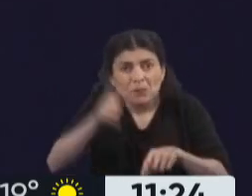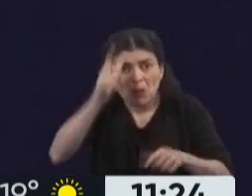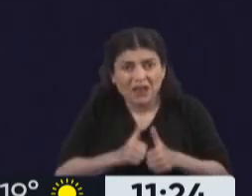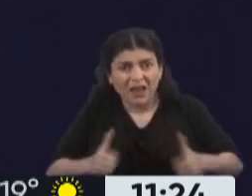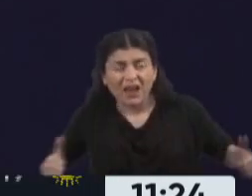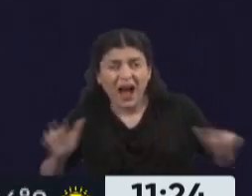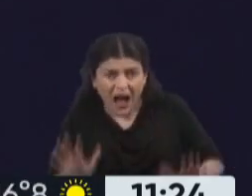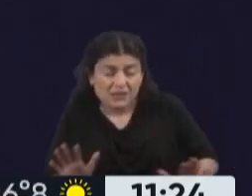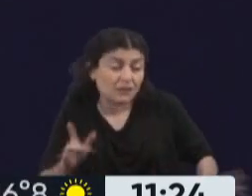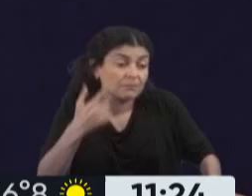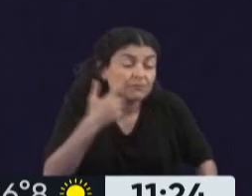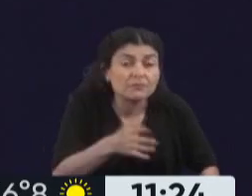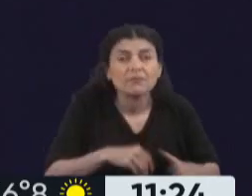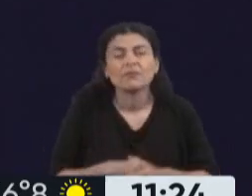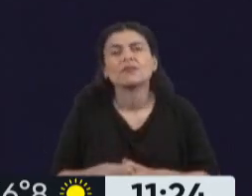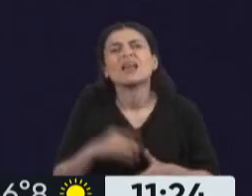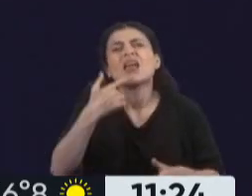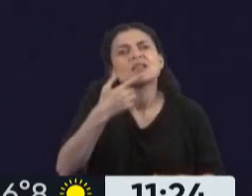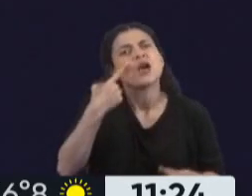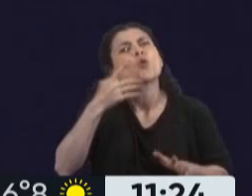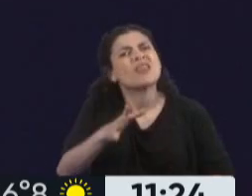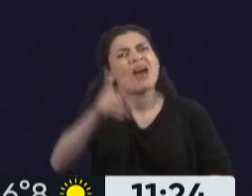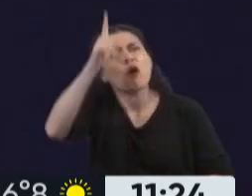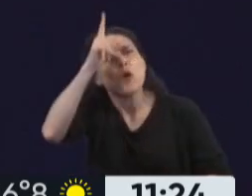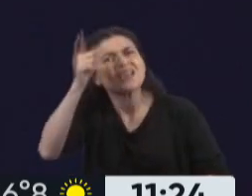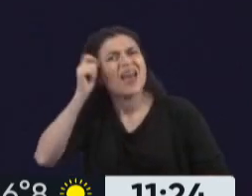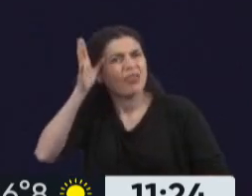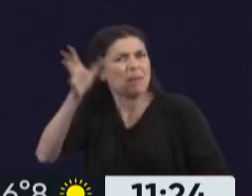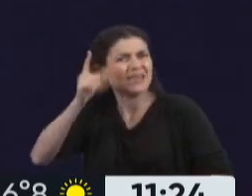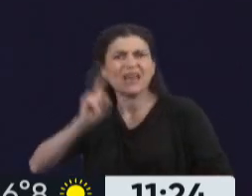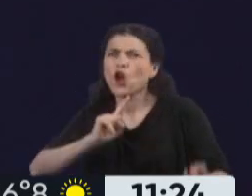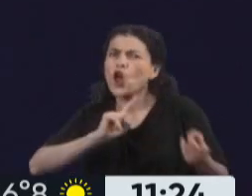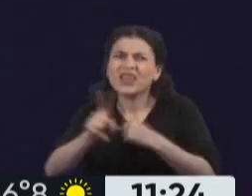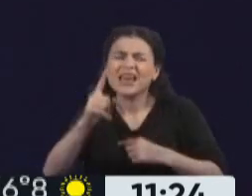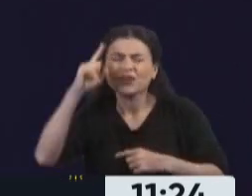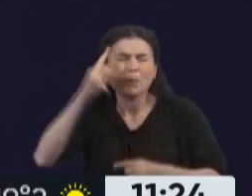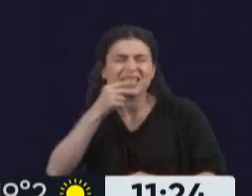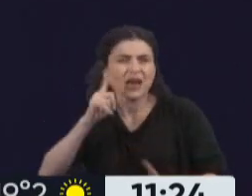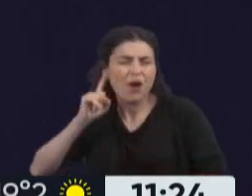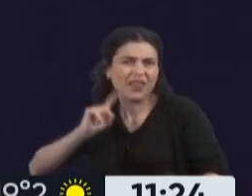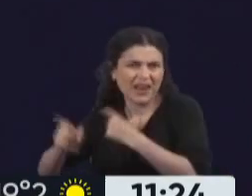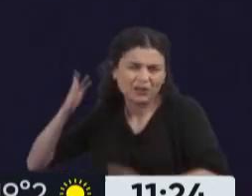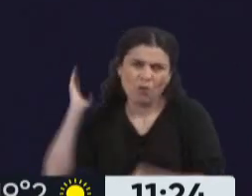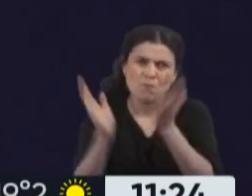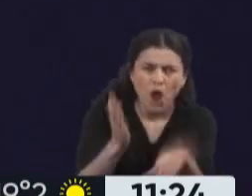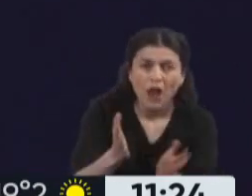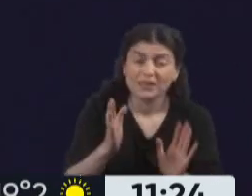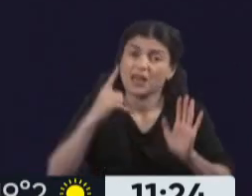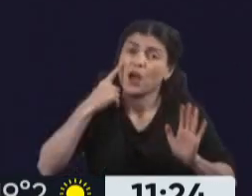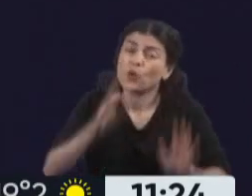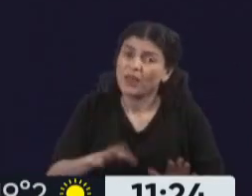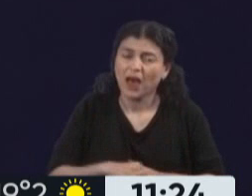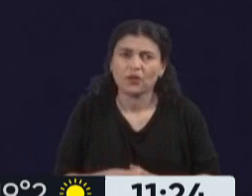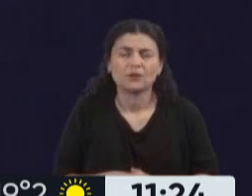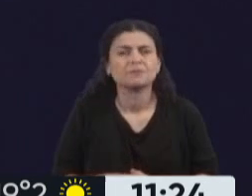No, con vehemencia, ¿Y qué es vehemencia? no pegando. Ajá, por eso, pidiéndoles por favor, pero con el tono más elevado. Eso